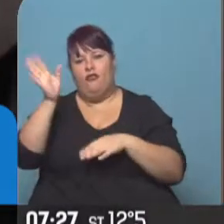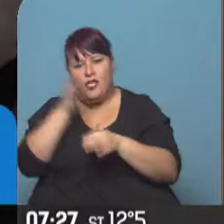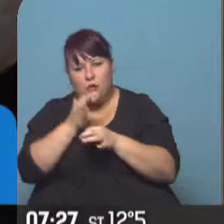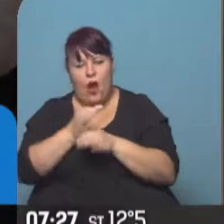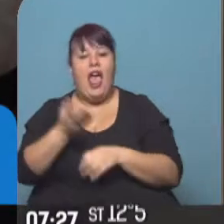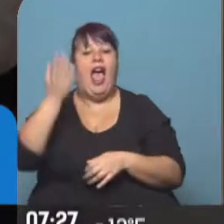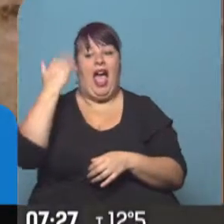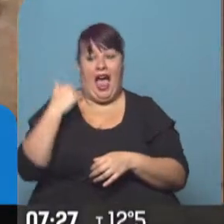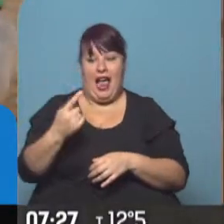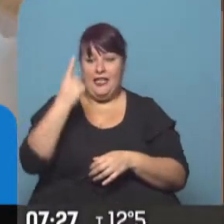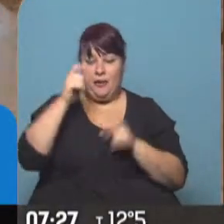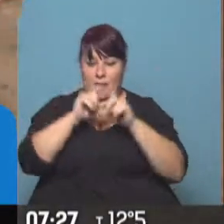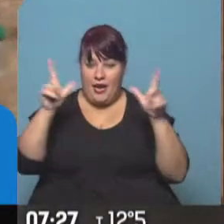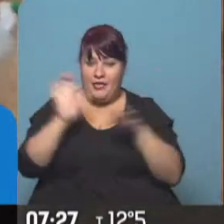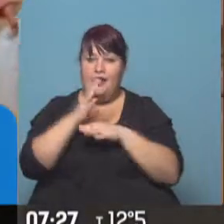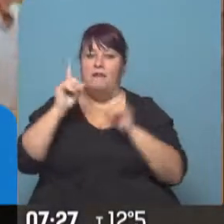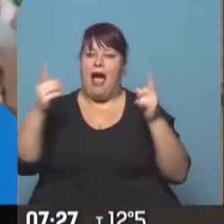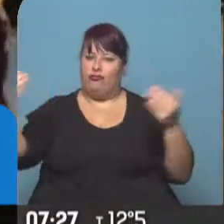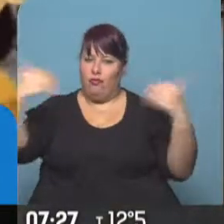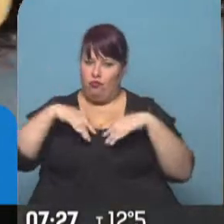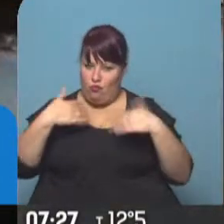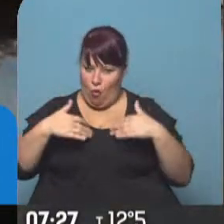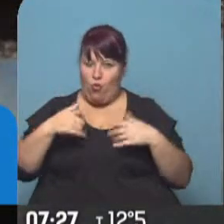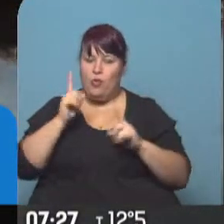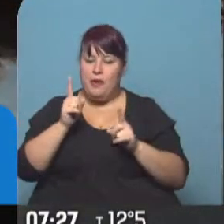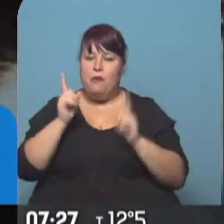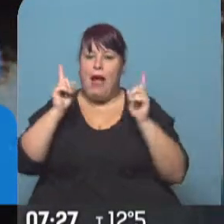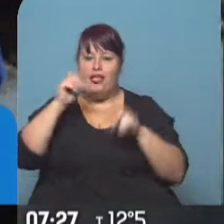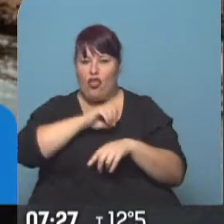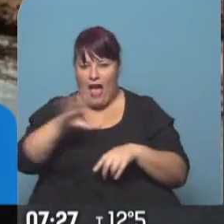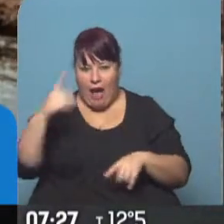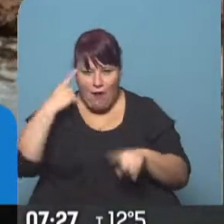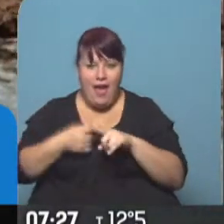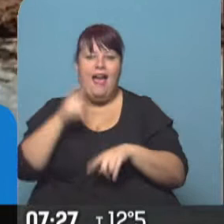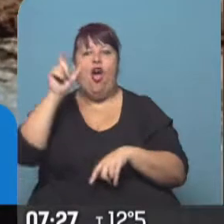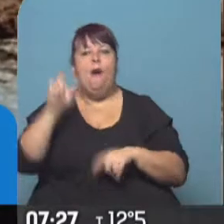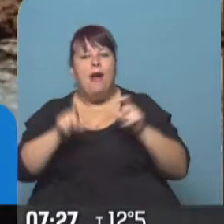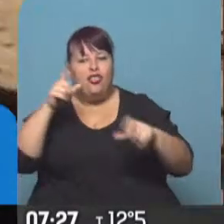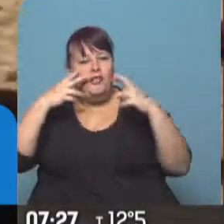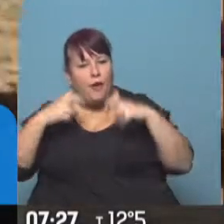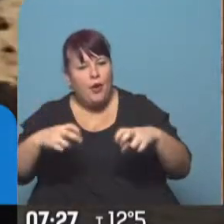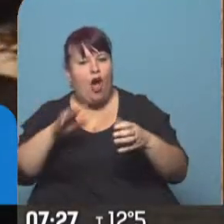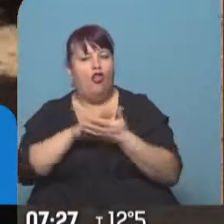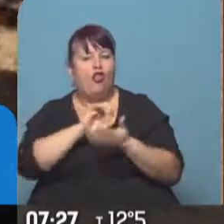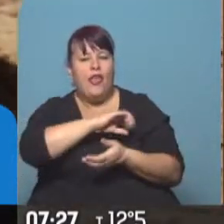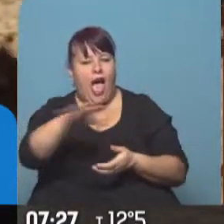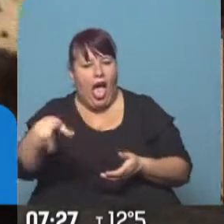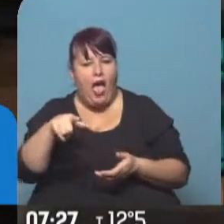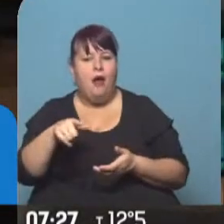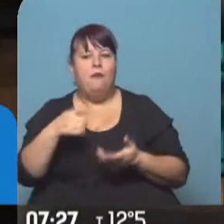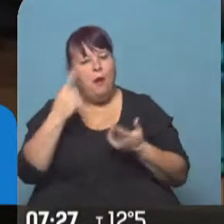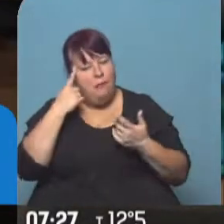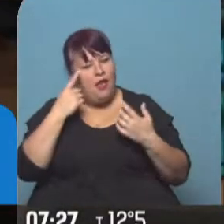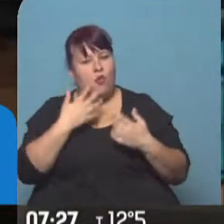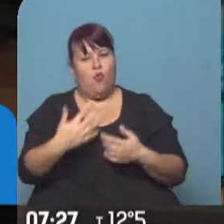ayer a la primera proyección vinieron muchos docentes que han sido docentes rurales o personas que están haciendo investigaciones en zonas rurales y que les